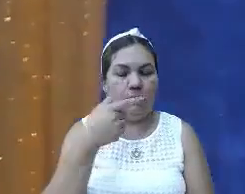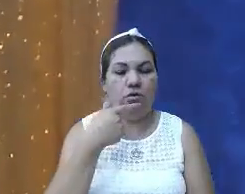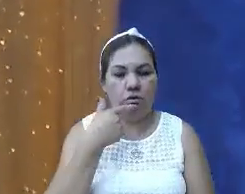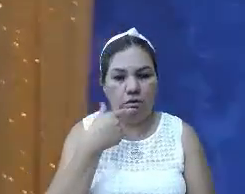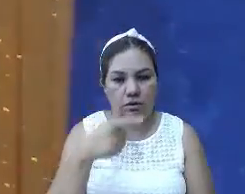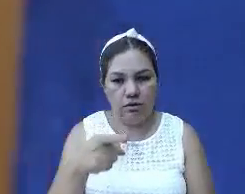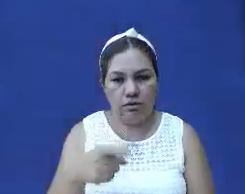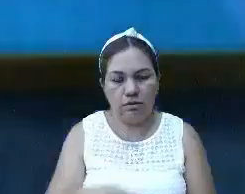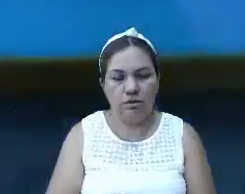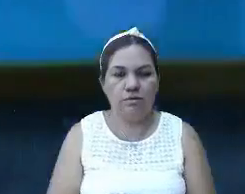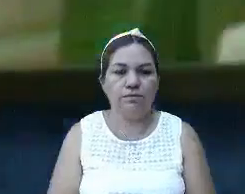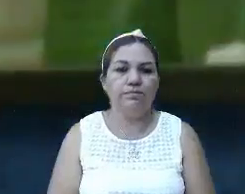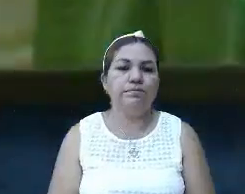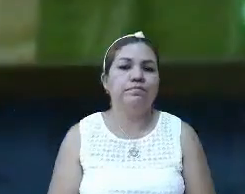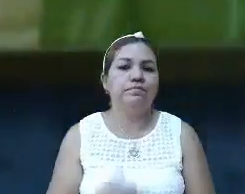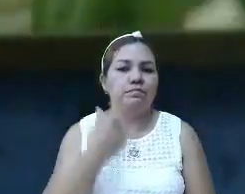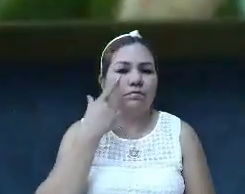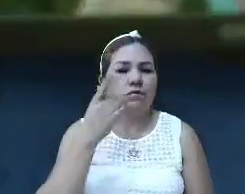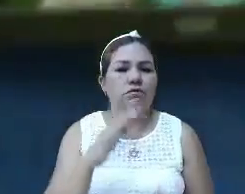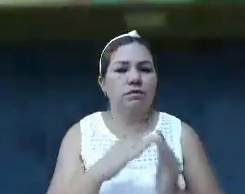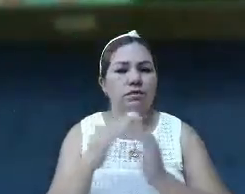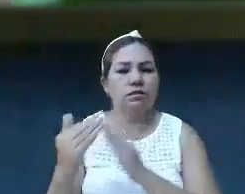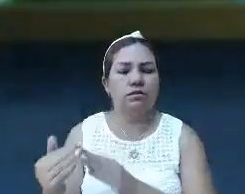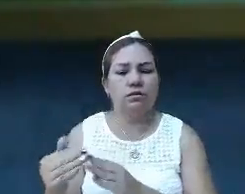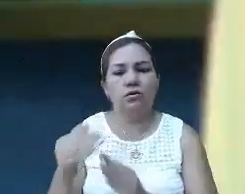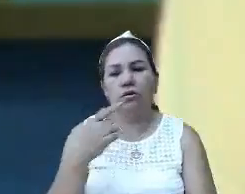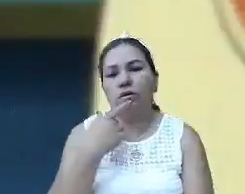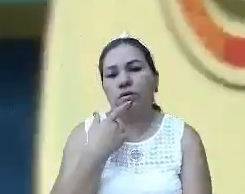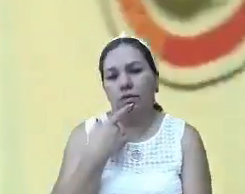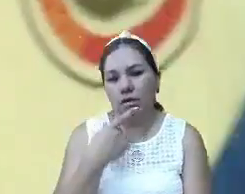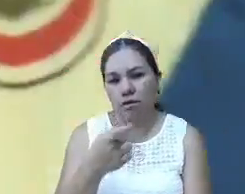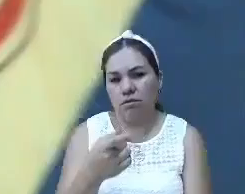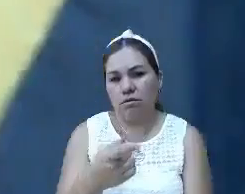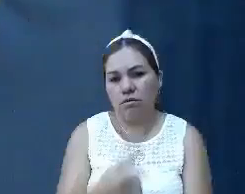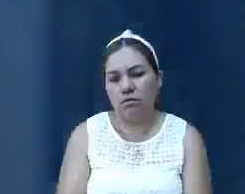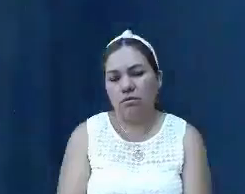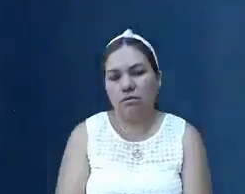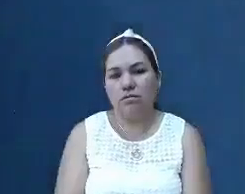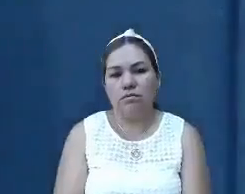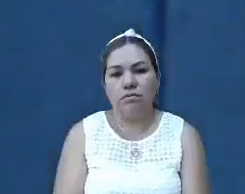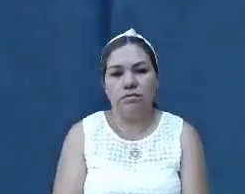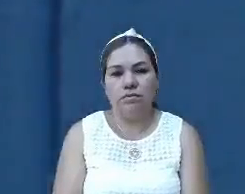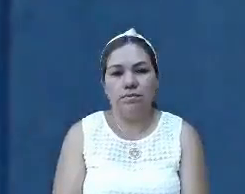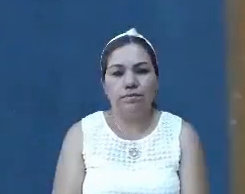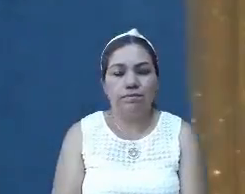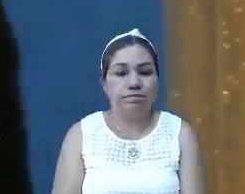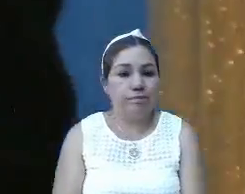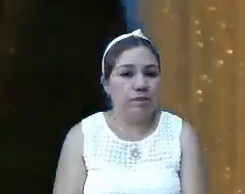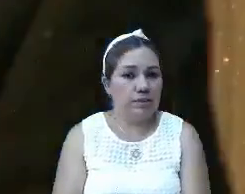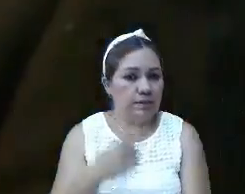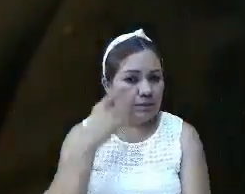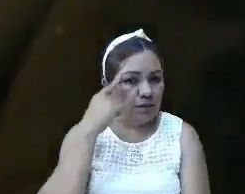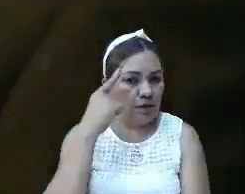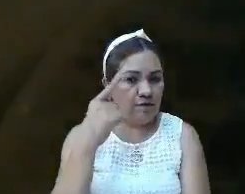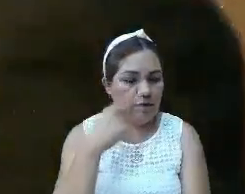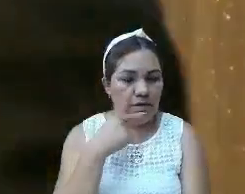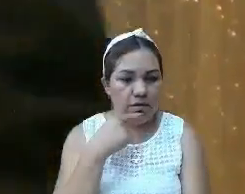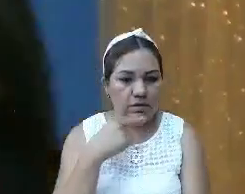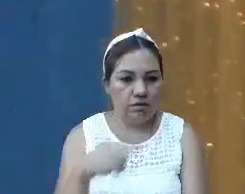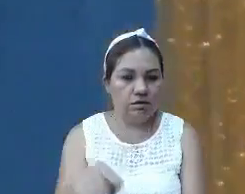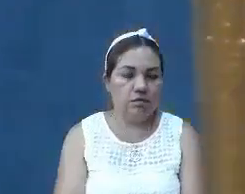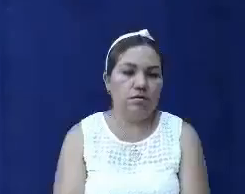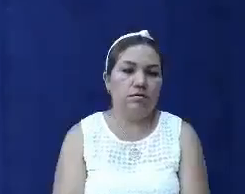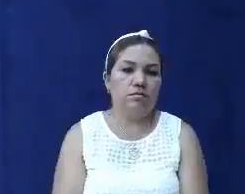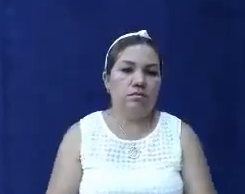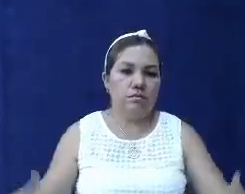Mírala a tu vecino y decirle: la unción de Natán te lo dice con respeto, pero te lo dice. Te lo sabe decir. El